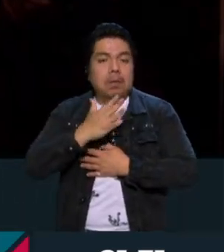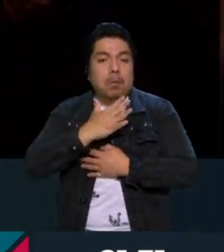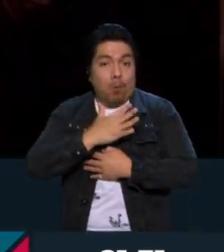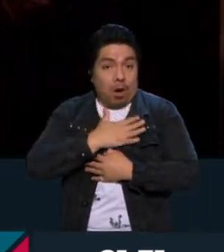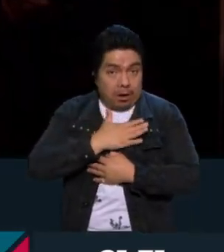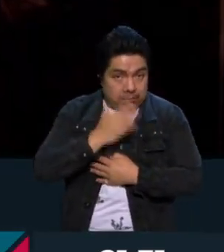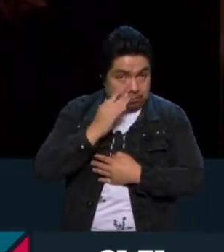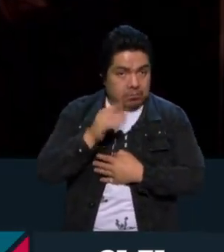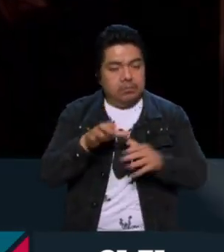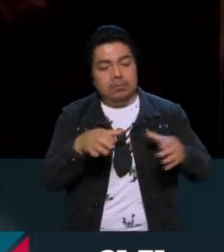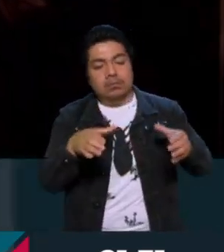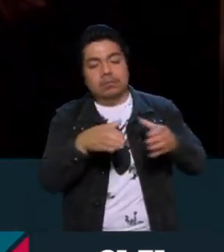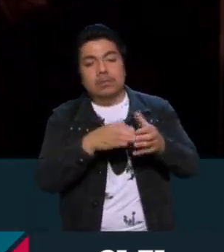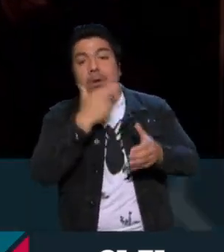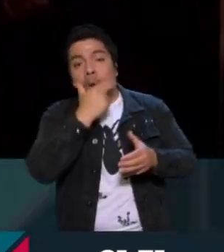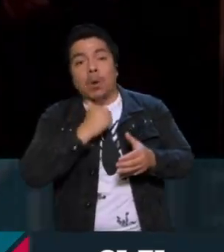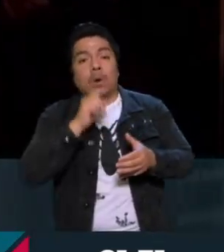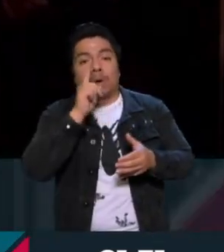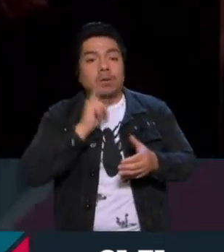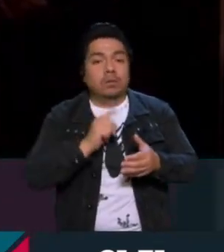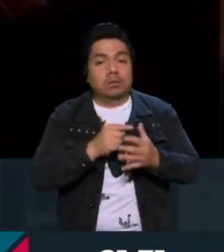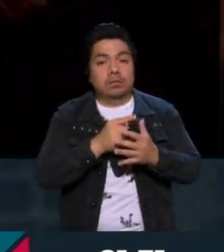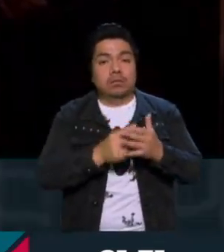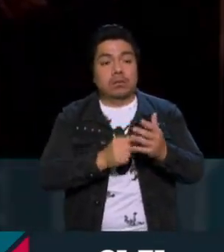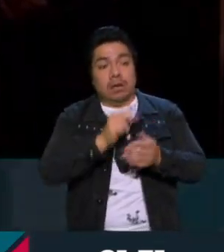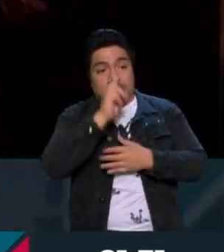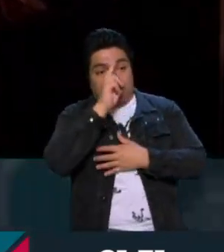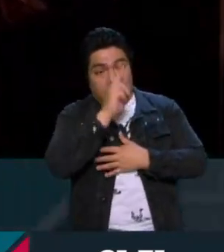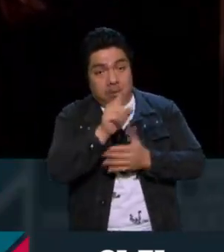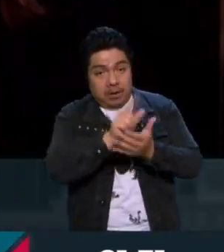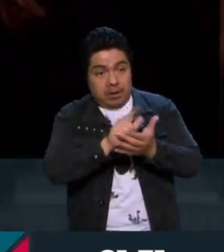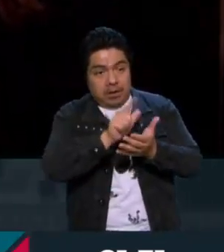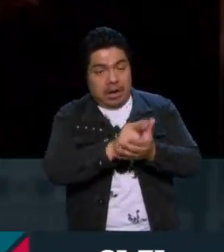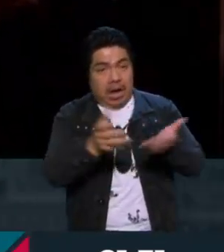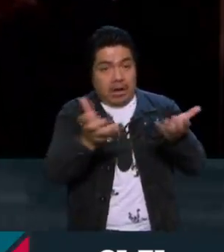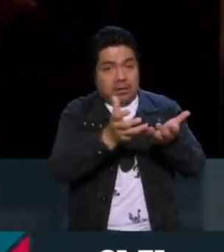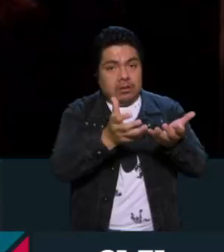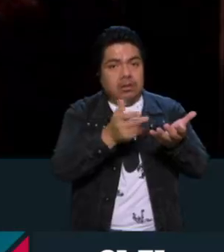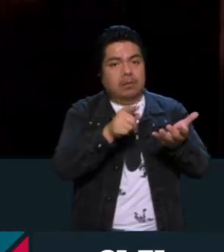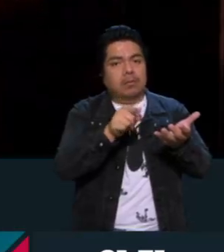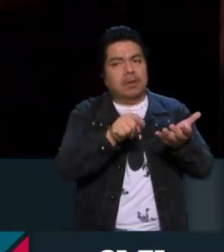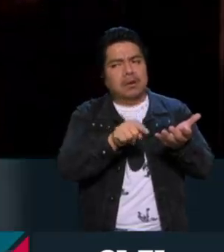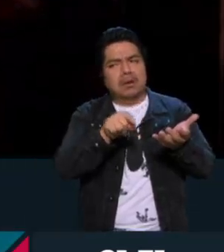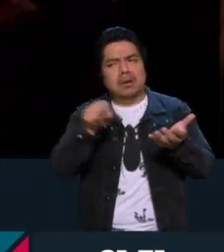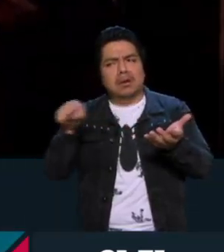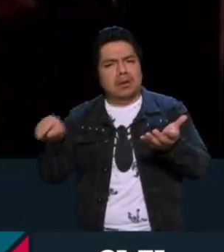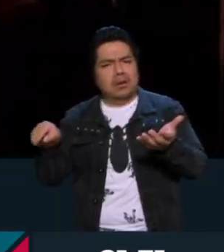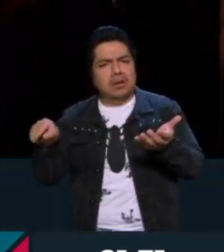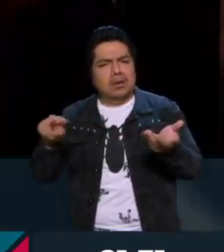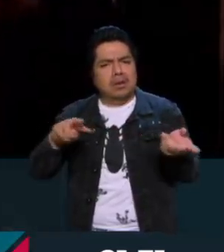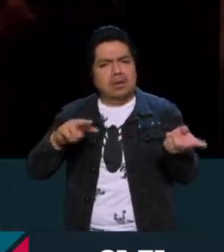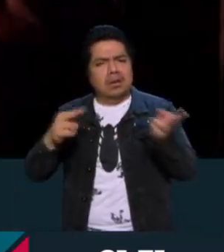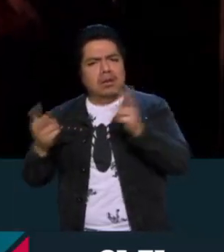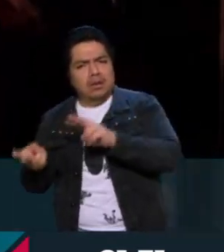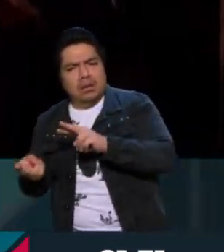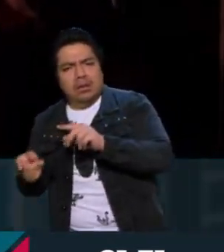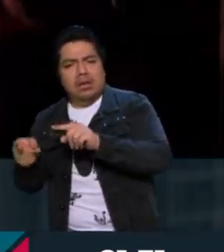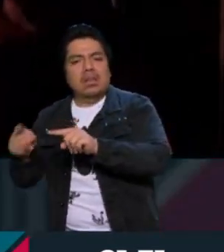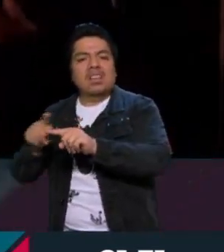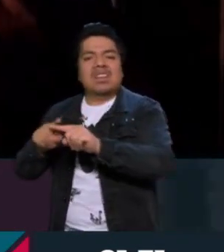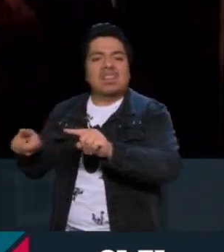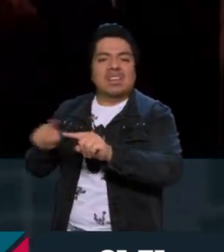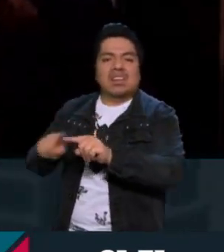las y los ciudadanos podemos hacer todo lo que no esté prohibido por la ley, pero en el caso de los servidores públicos funciona al revés, ¿no? Ellos tienen un marco de